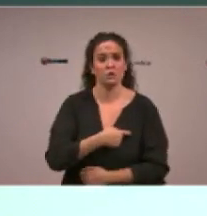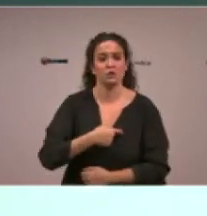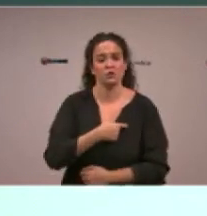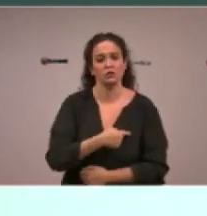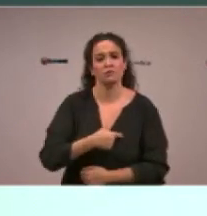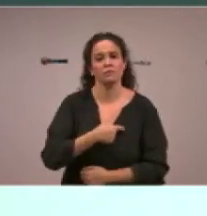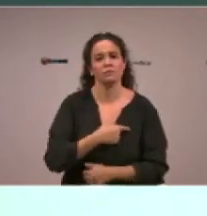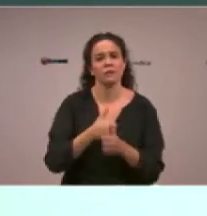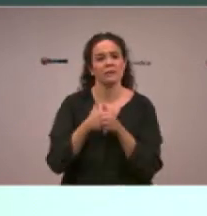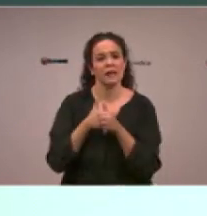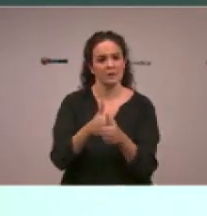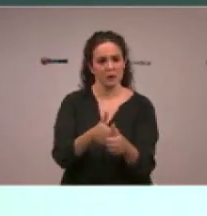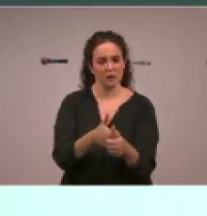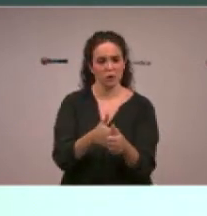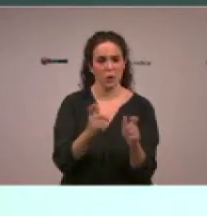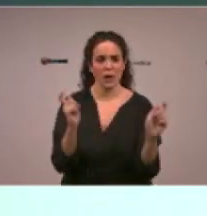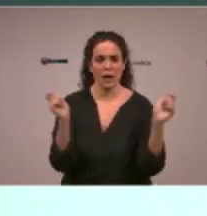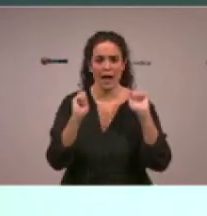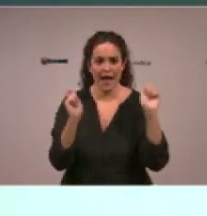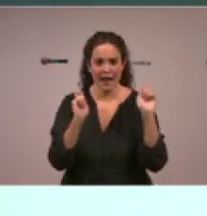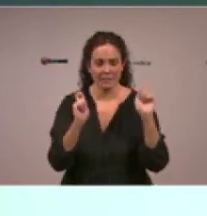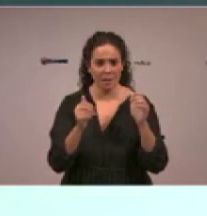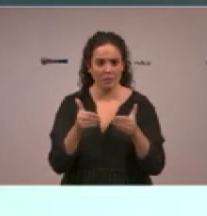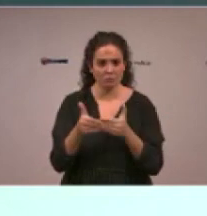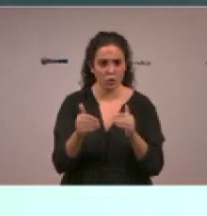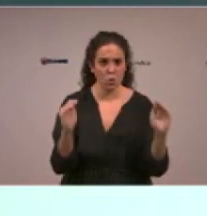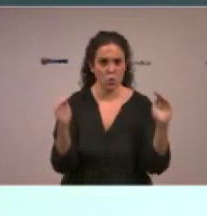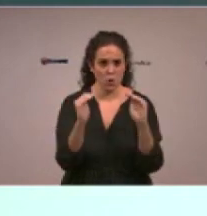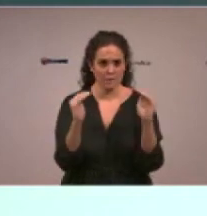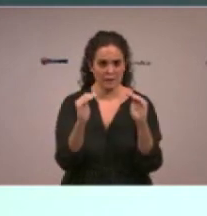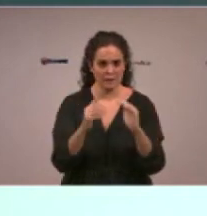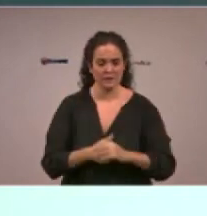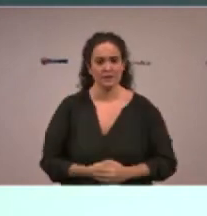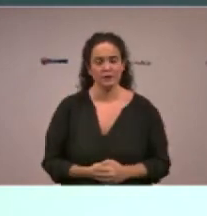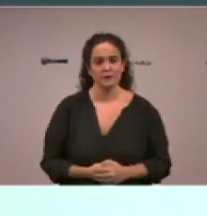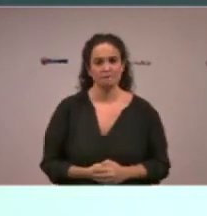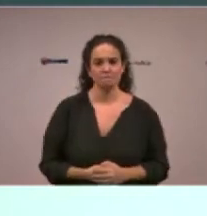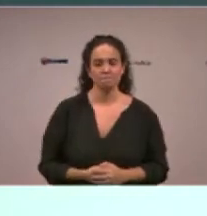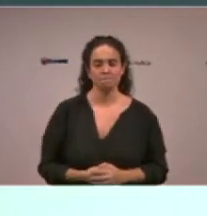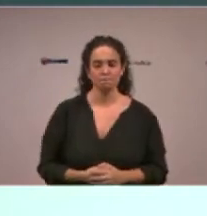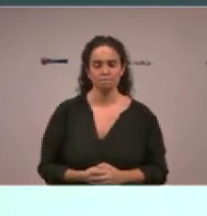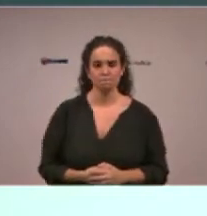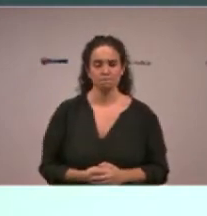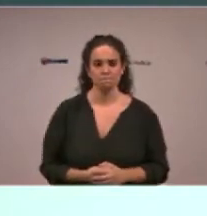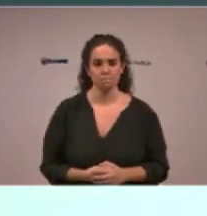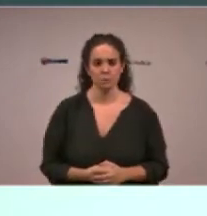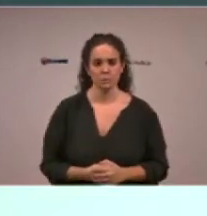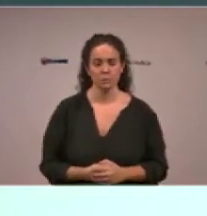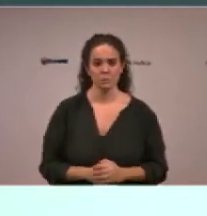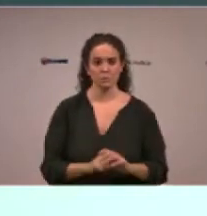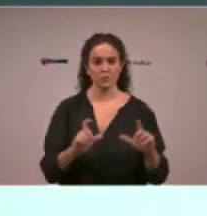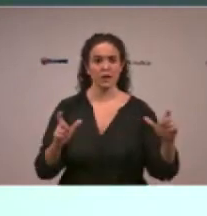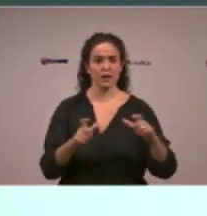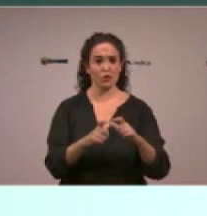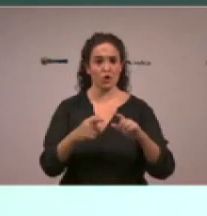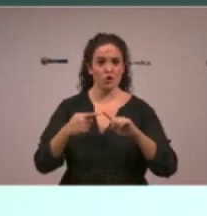comisión de seguimiento del estado de emergencia para el próximo jueves, y que el objetivo de esa reunión sería que tanto el